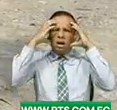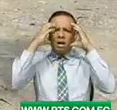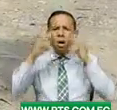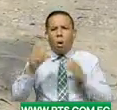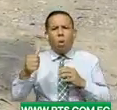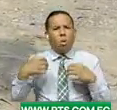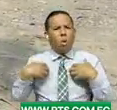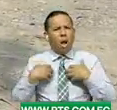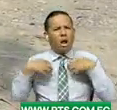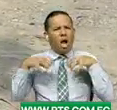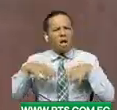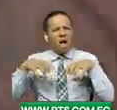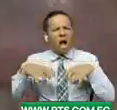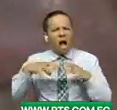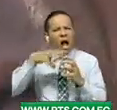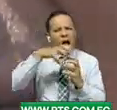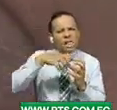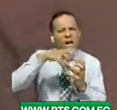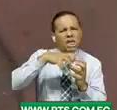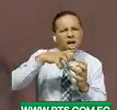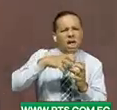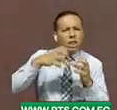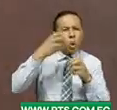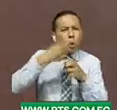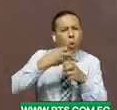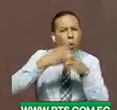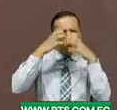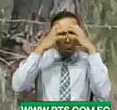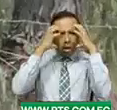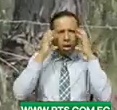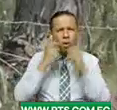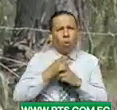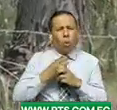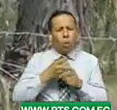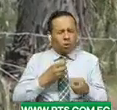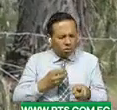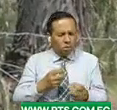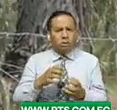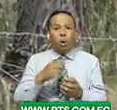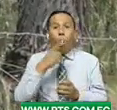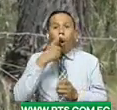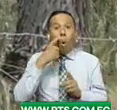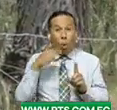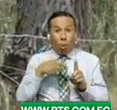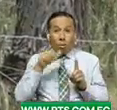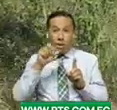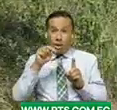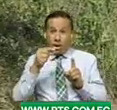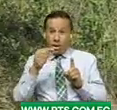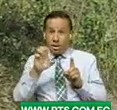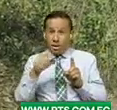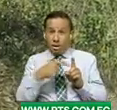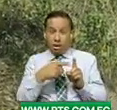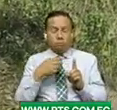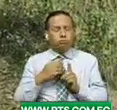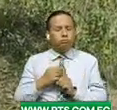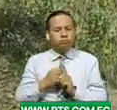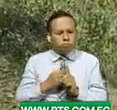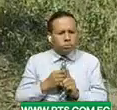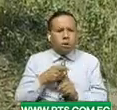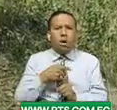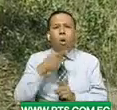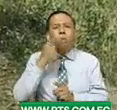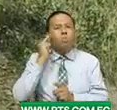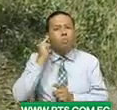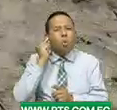despedazado por los perros. Fue el testimonio de don Ángel, quien encontró el cuerpo sin vida de una mujer de entre 20 a 22